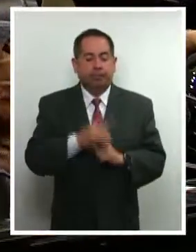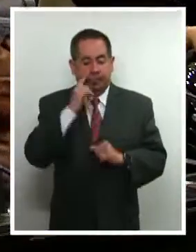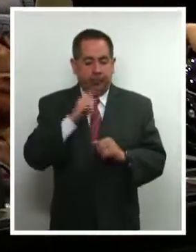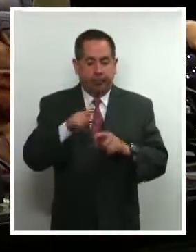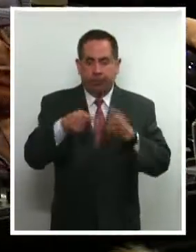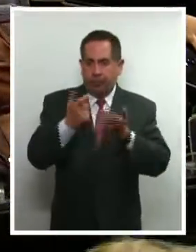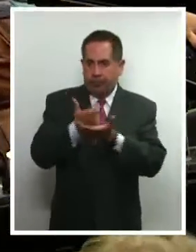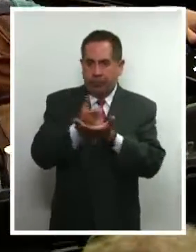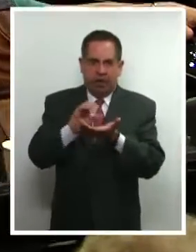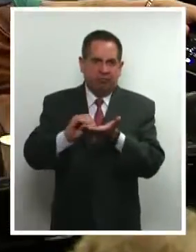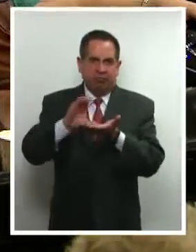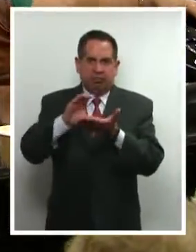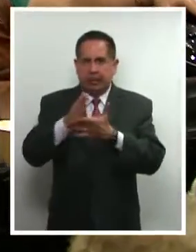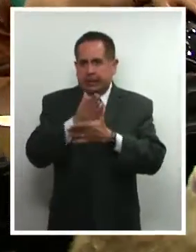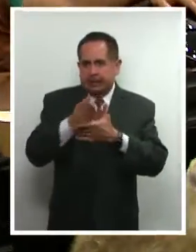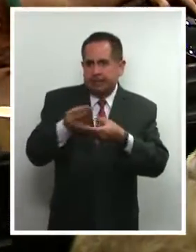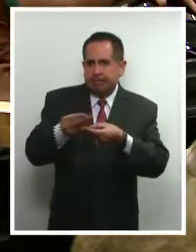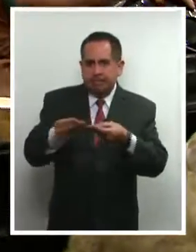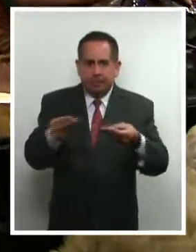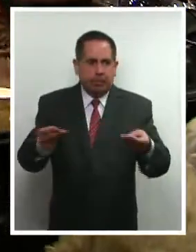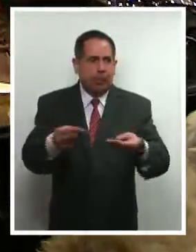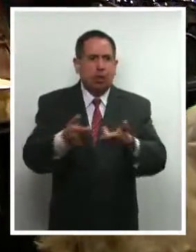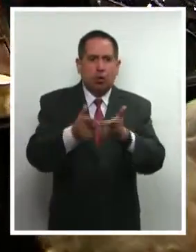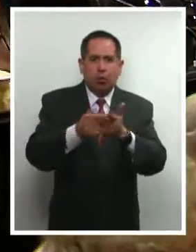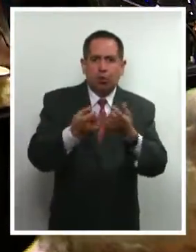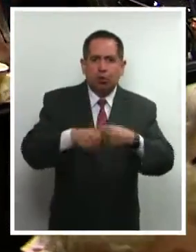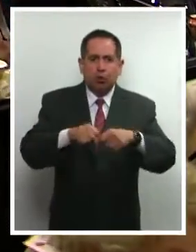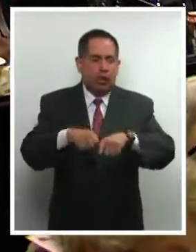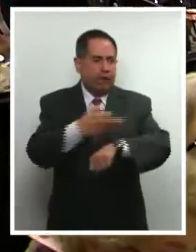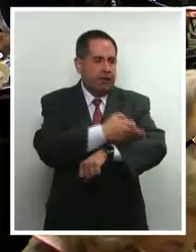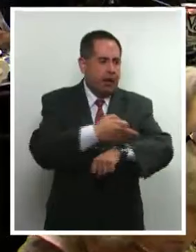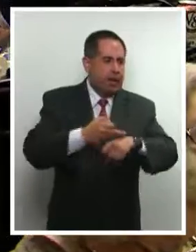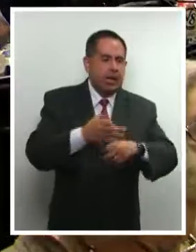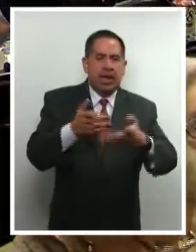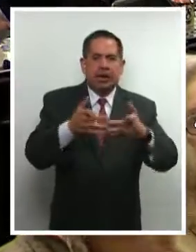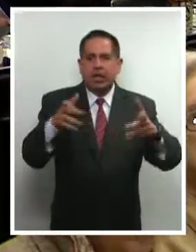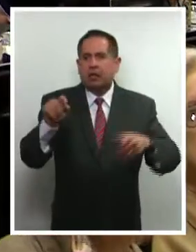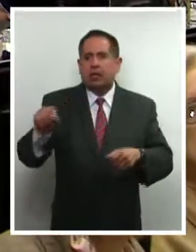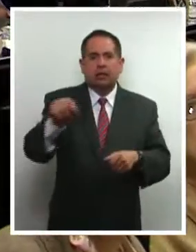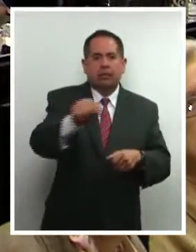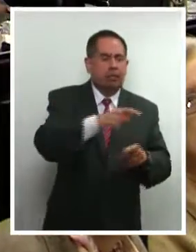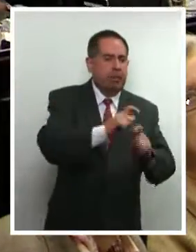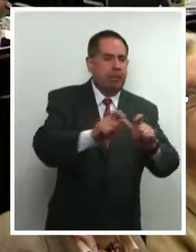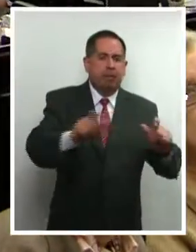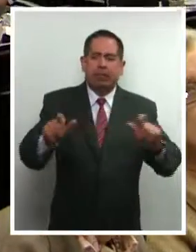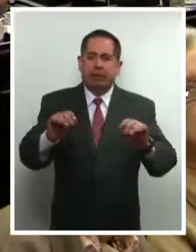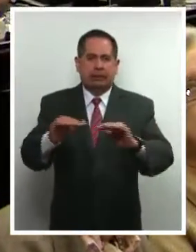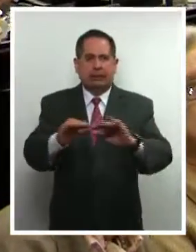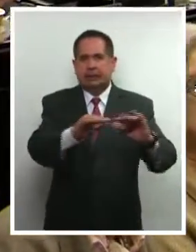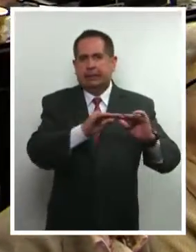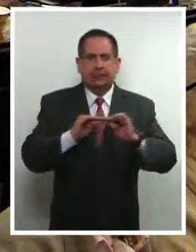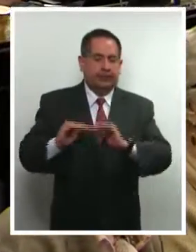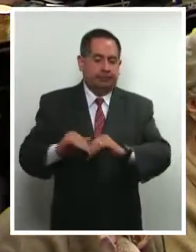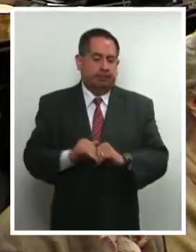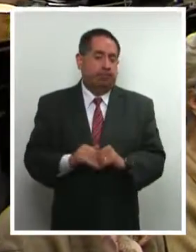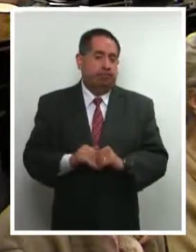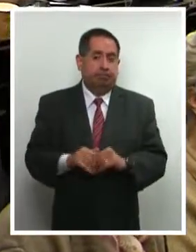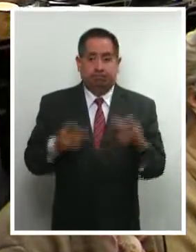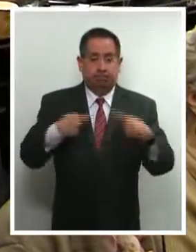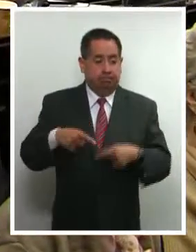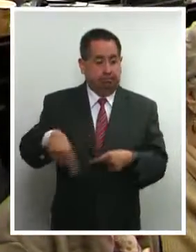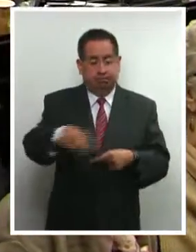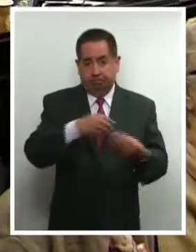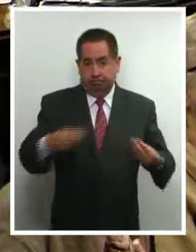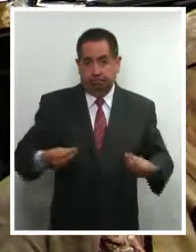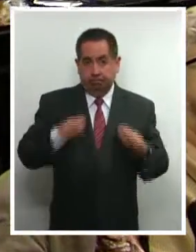entre personas, familias, grupos sociales y ámbitos territoriales. Las personas que habitan la ciudad son sujetos de respeto